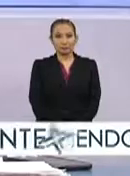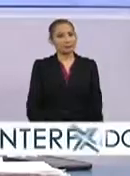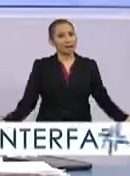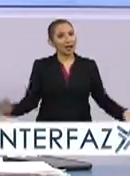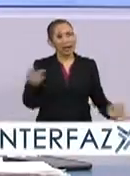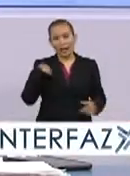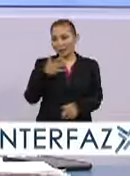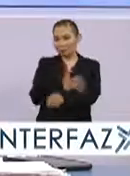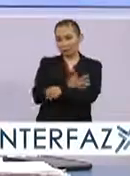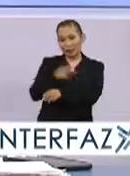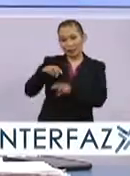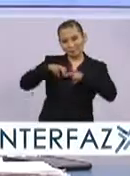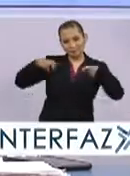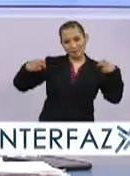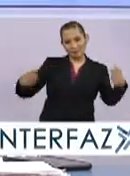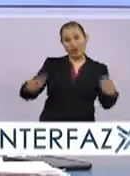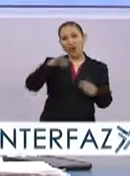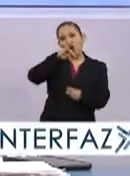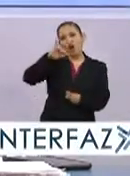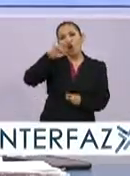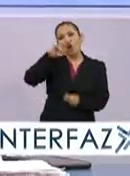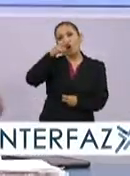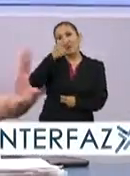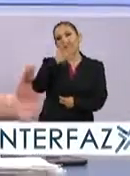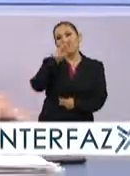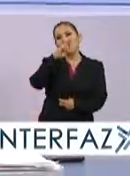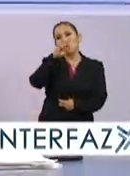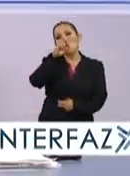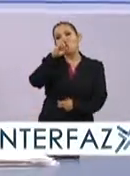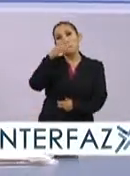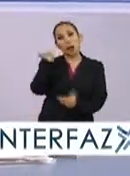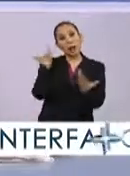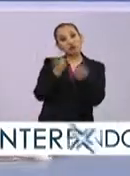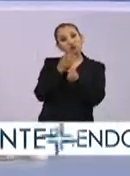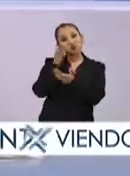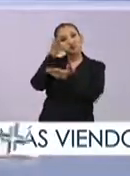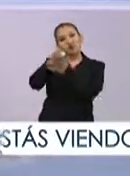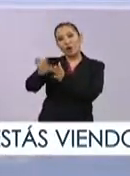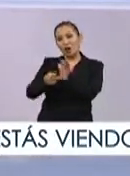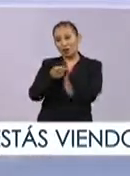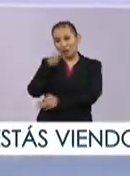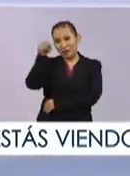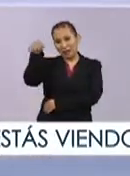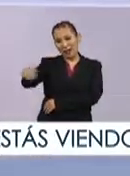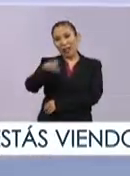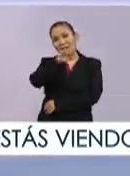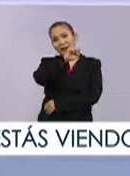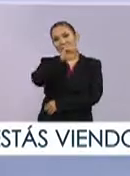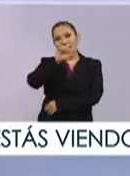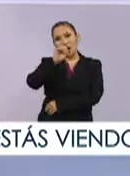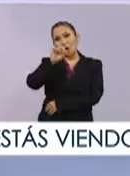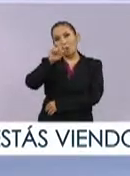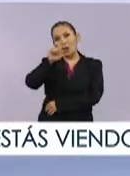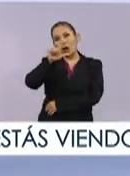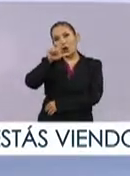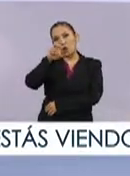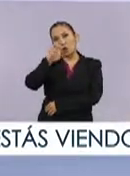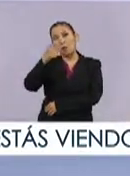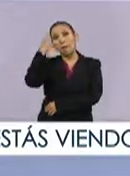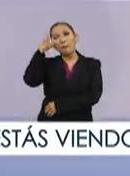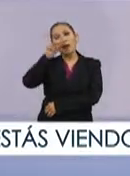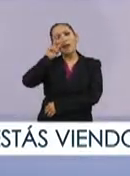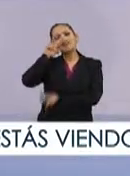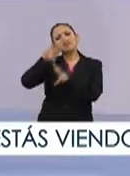Ya está aquí conmigo en la mesa de Interfaz Jorge Rubio para que juntos viajemos una vez más hasta Sao Paulo, esta vez